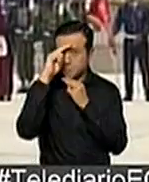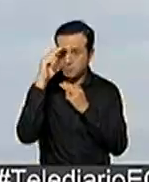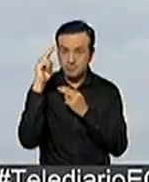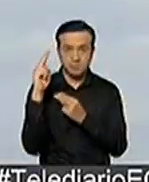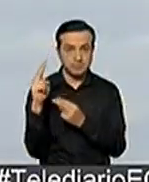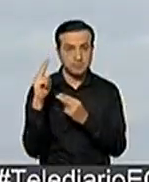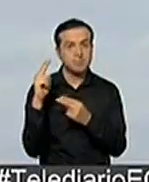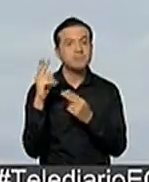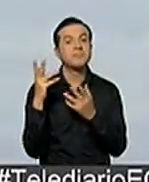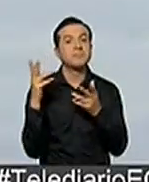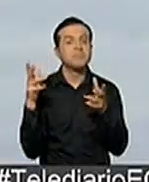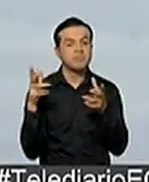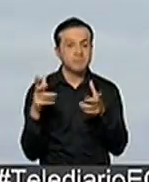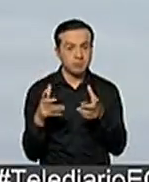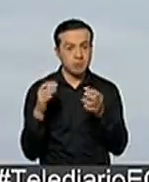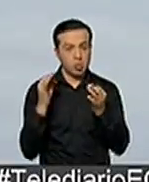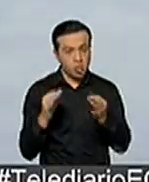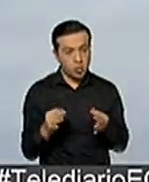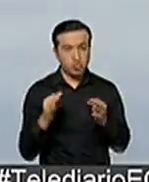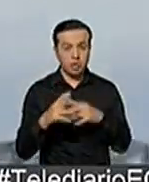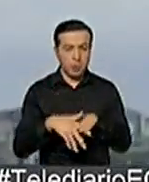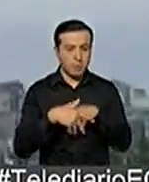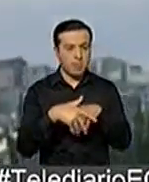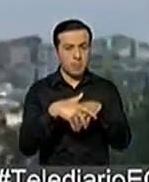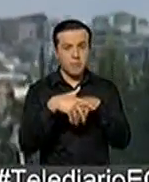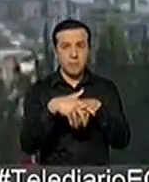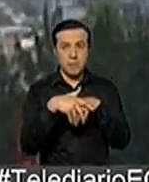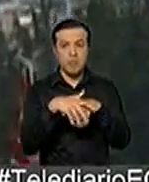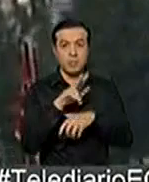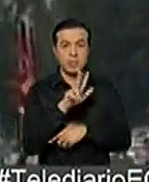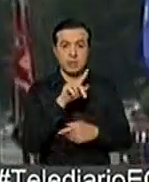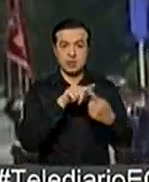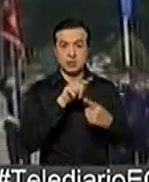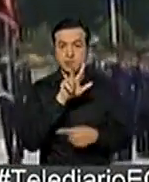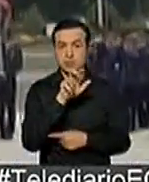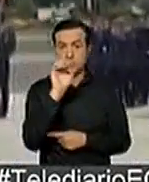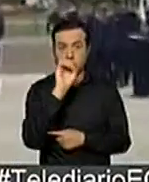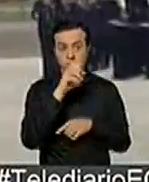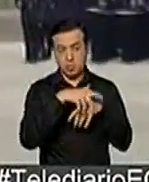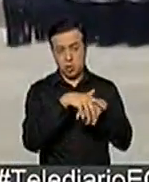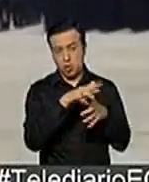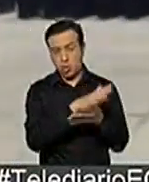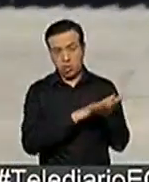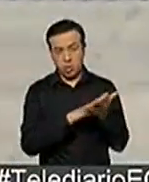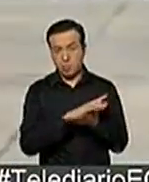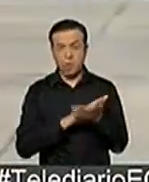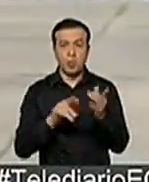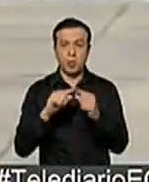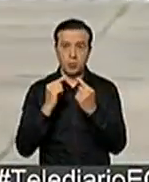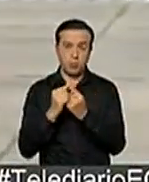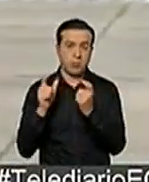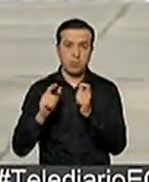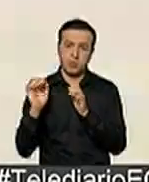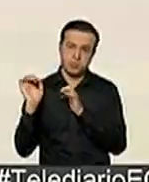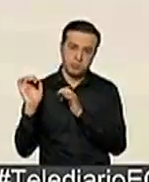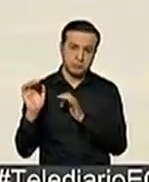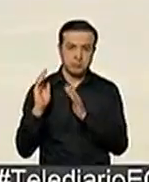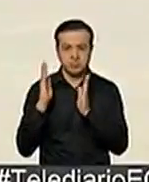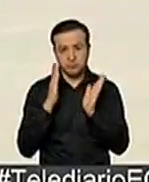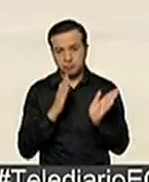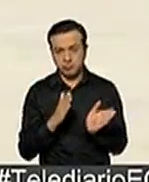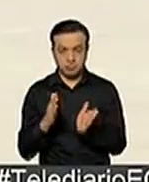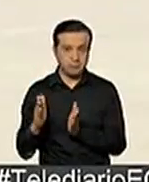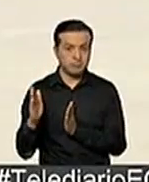dentro de las jornadas de movilización que se desarrollaron entre el 3 y el 13 de octubre. Justamente en este sentido, el jefe de